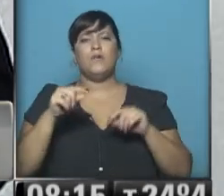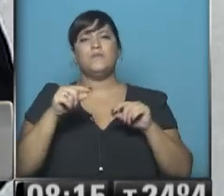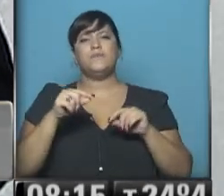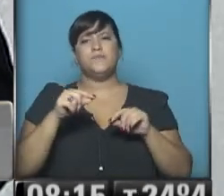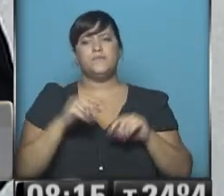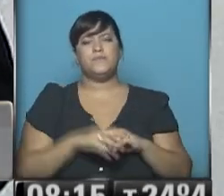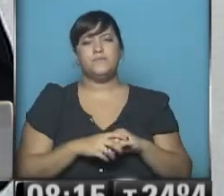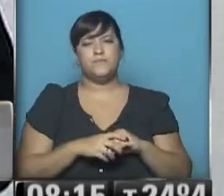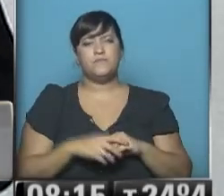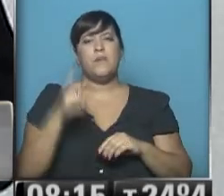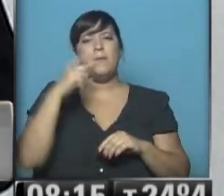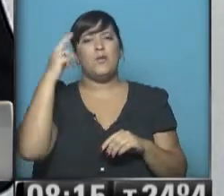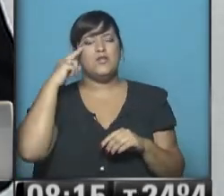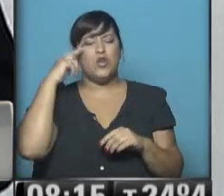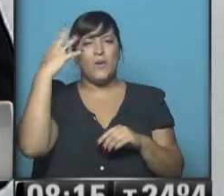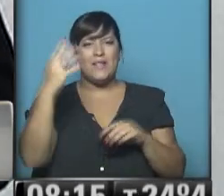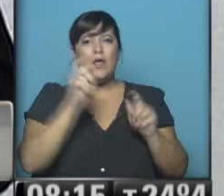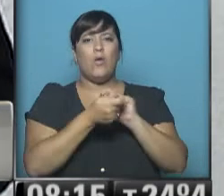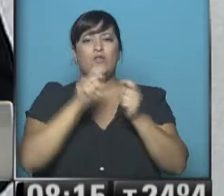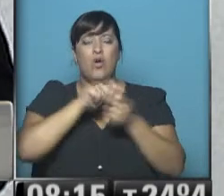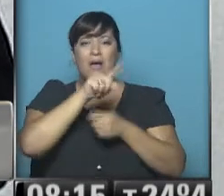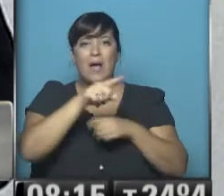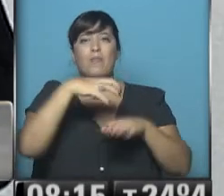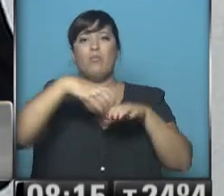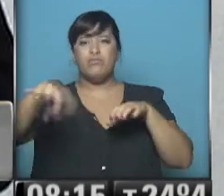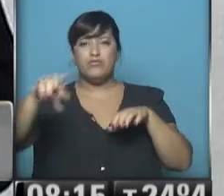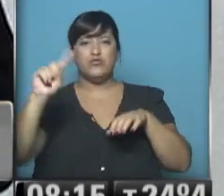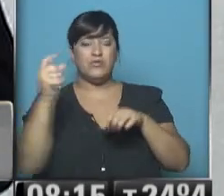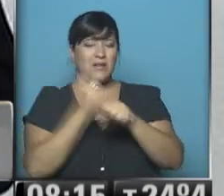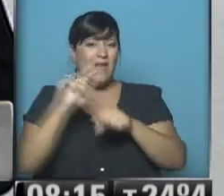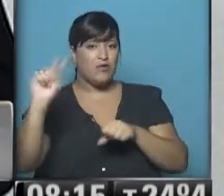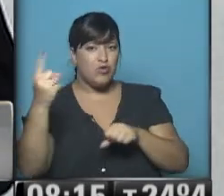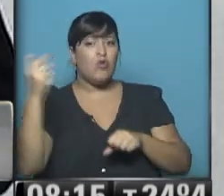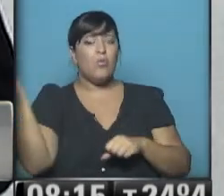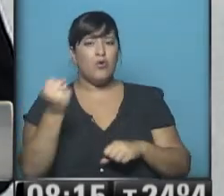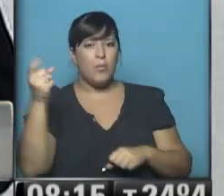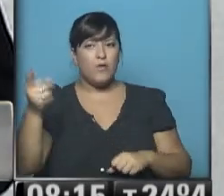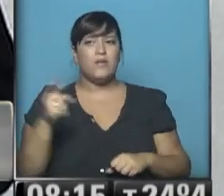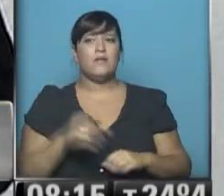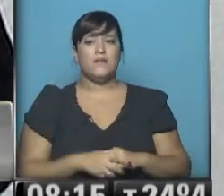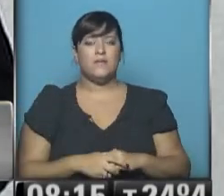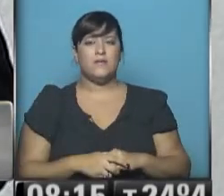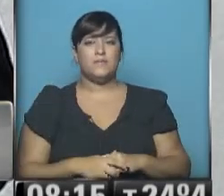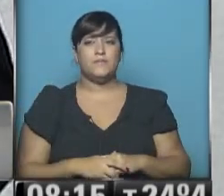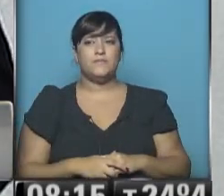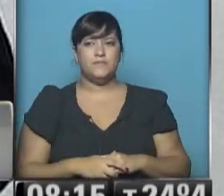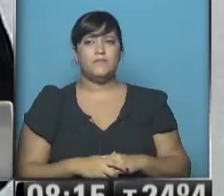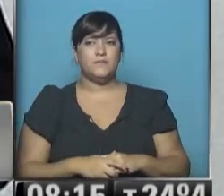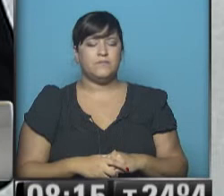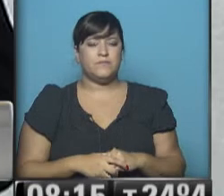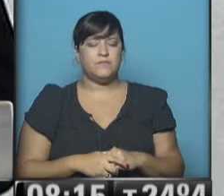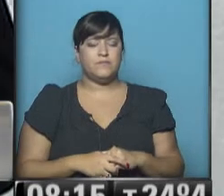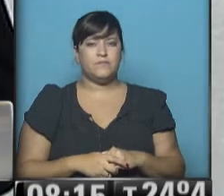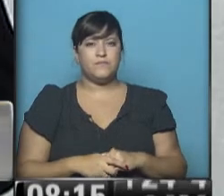constitucional de 1994 es un órgano extrapoder que adquiere relevancia y máxime teniendo en cuenta la reforma del código procesal penal